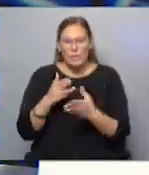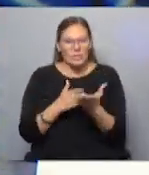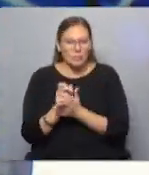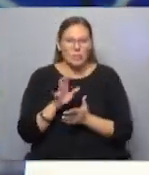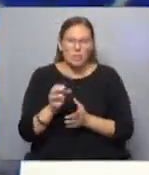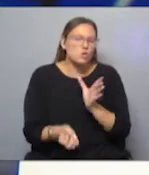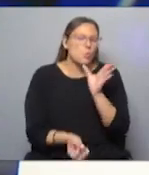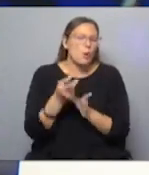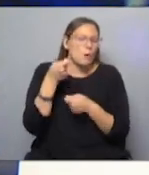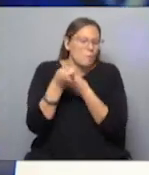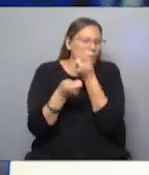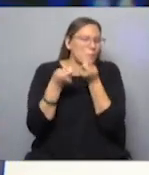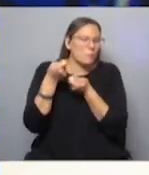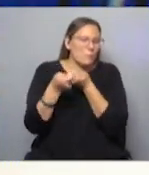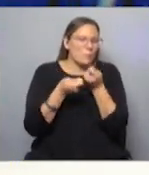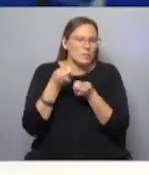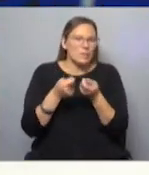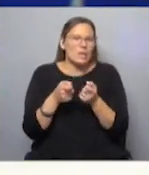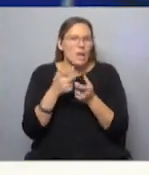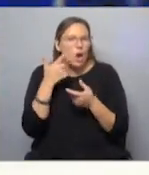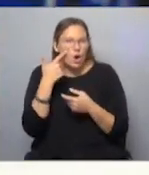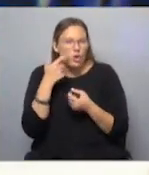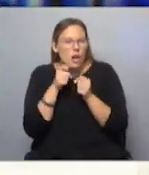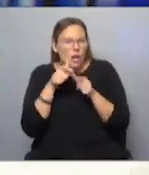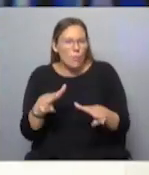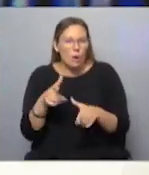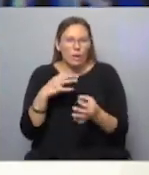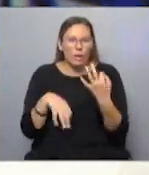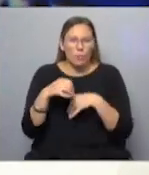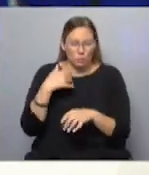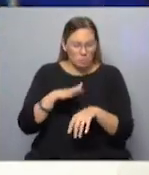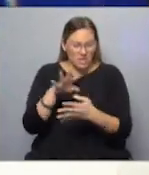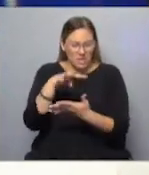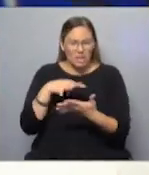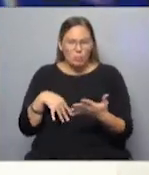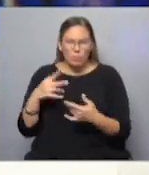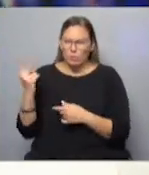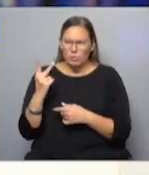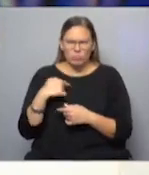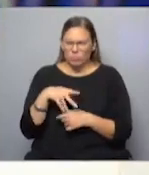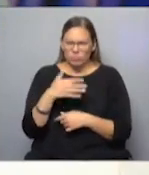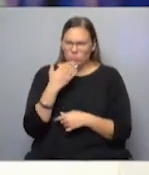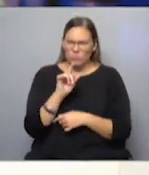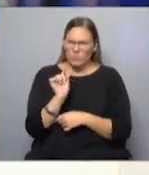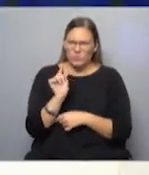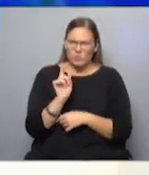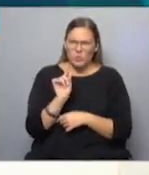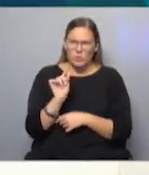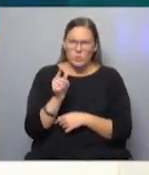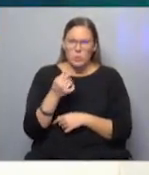nuevas y encontrarle el lenguaje a la obra que cuando la leímos ninguna de las dos nos gustó mucho